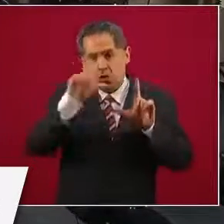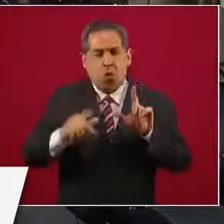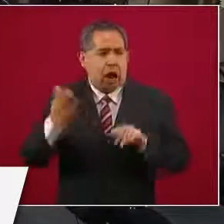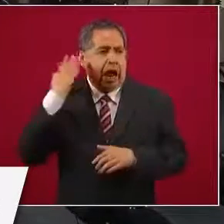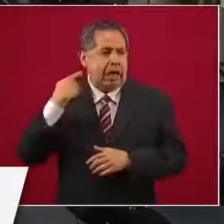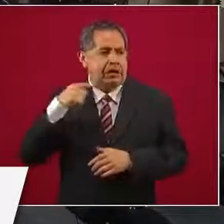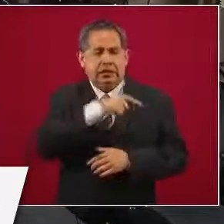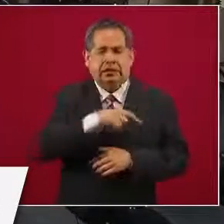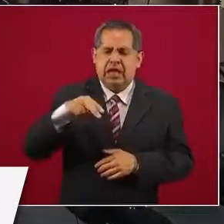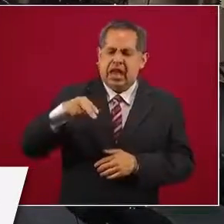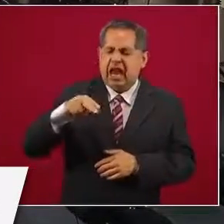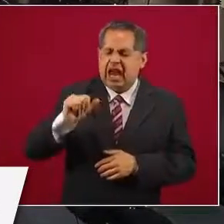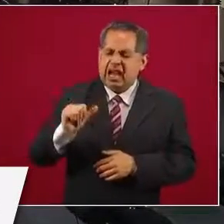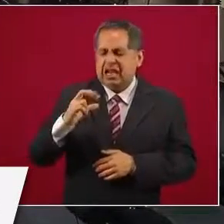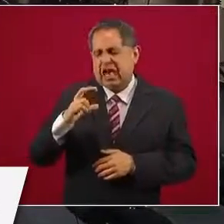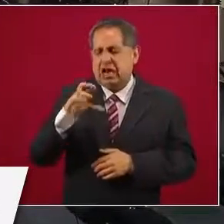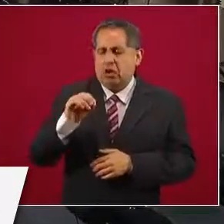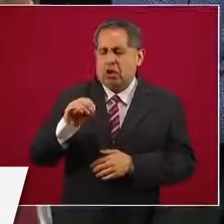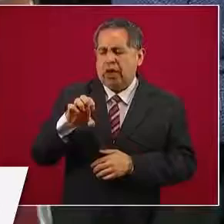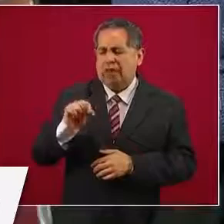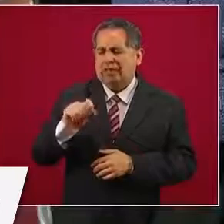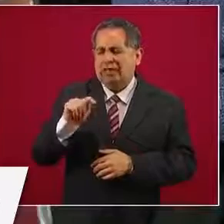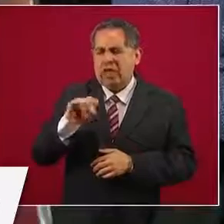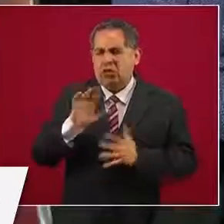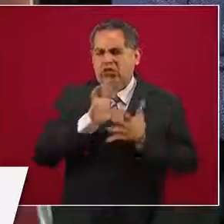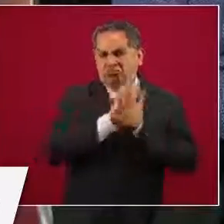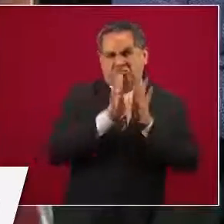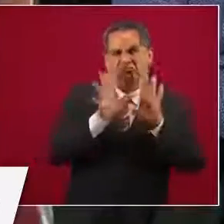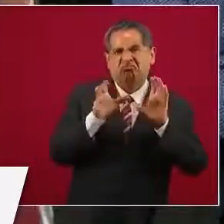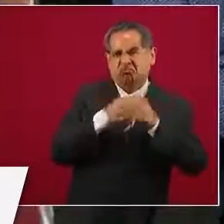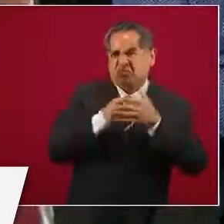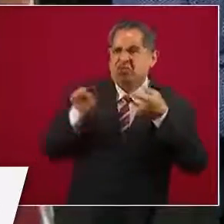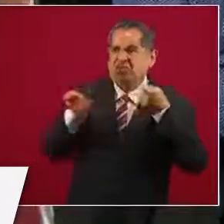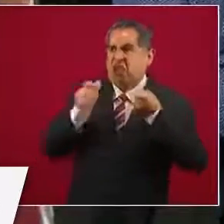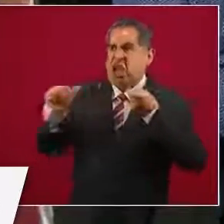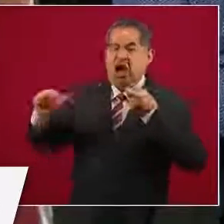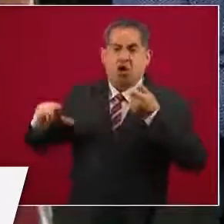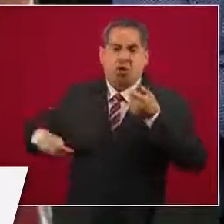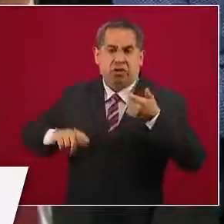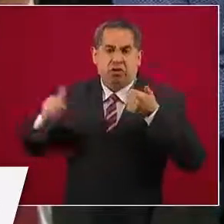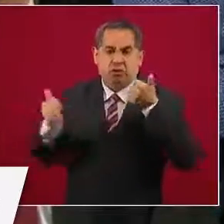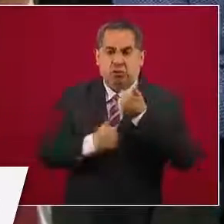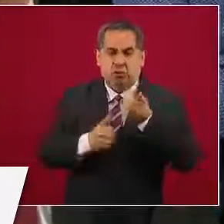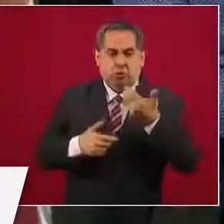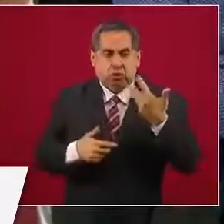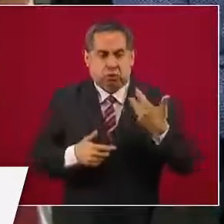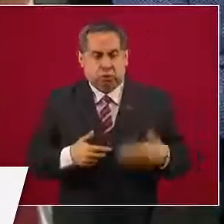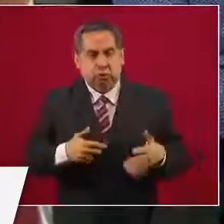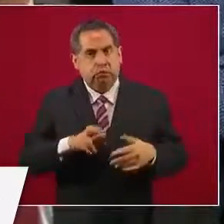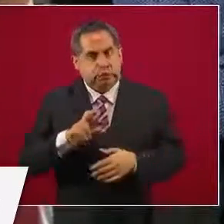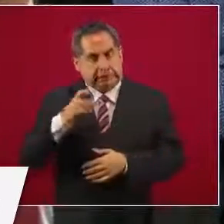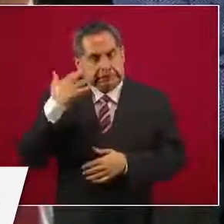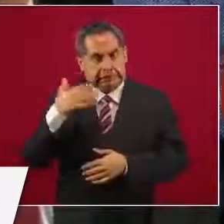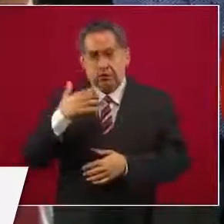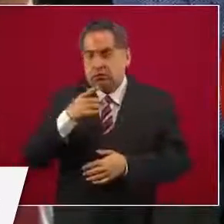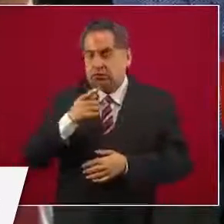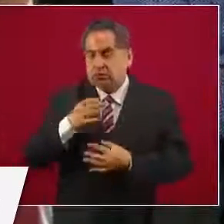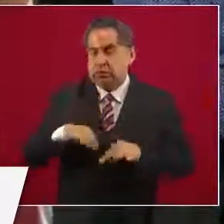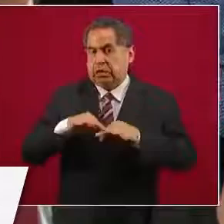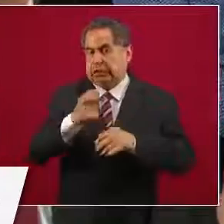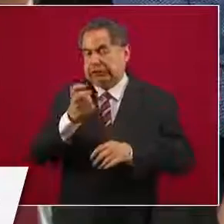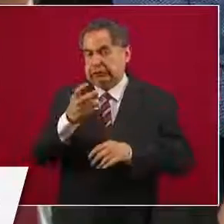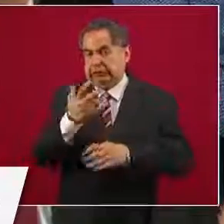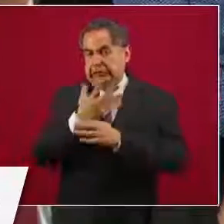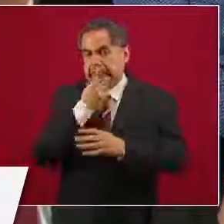narcoestado. Es algo muy fuerte, es un reconocimiento muy relevante por parte de su gobierno. Usted también ha